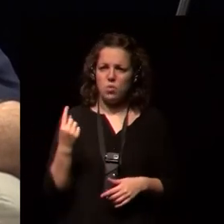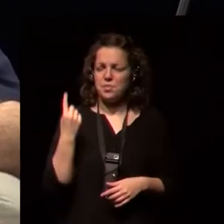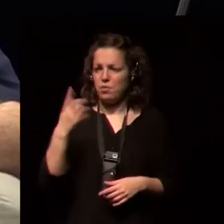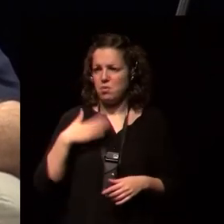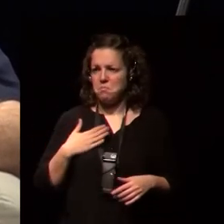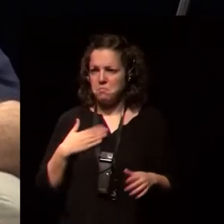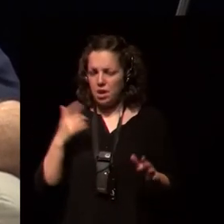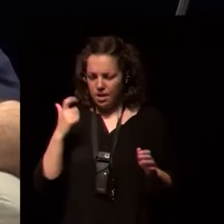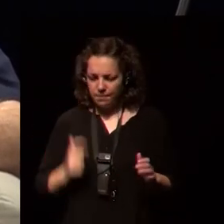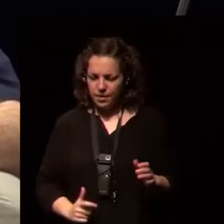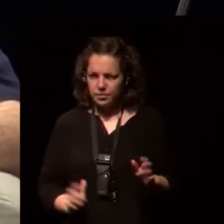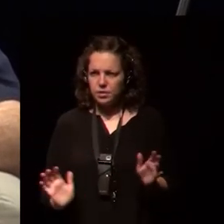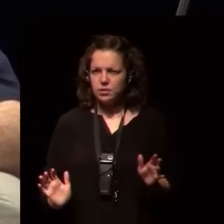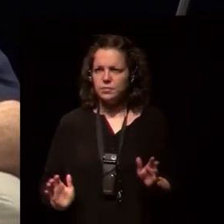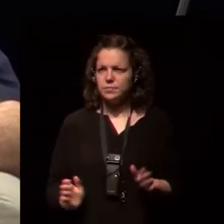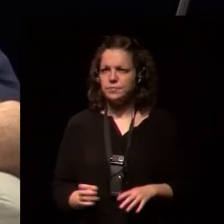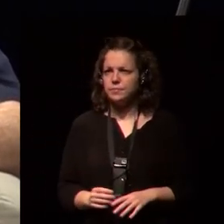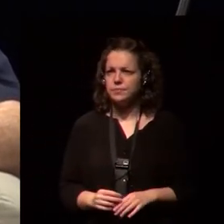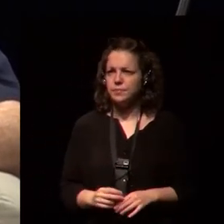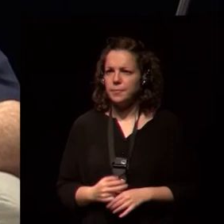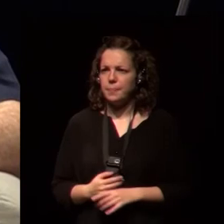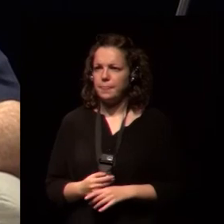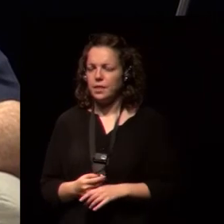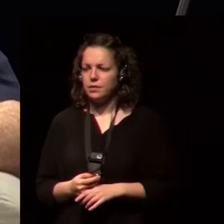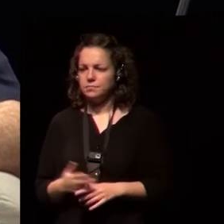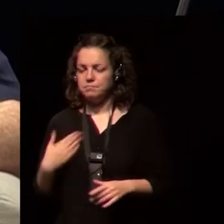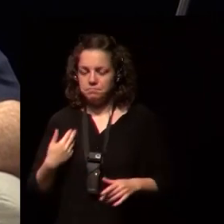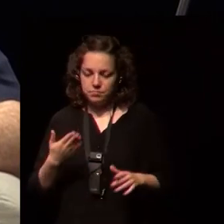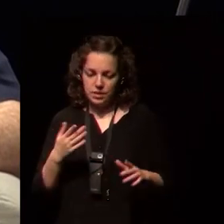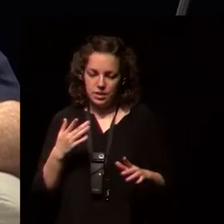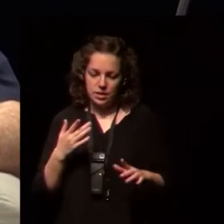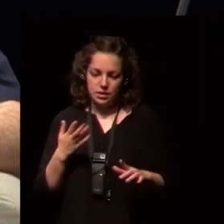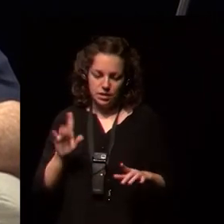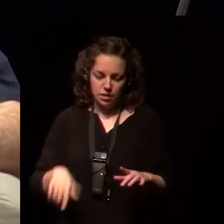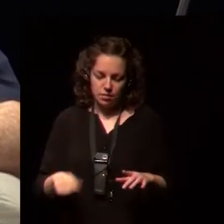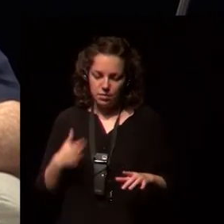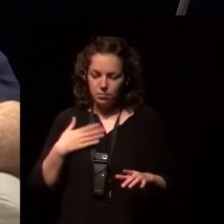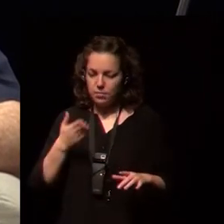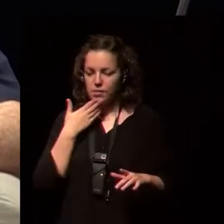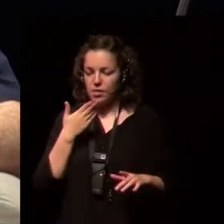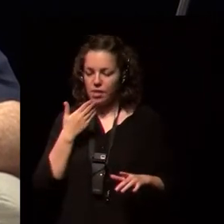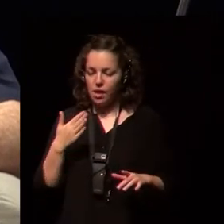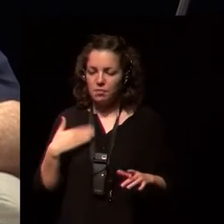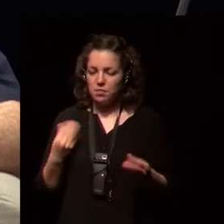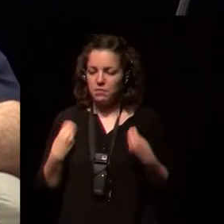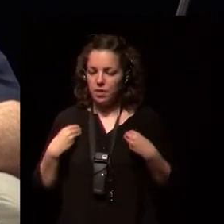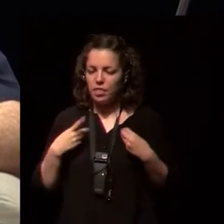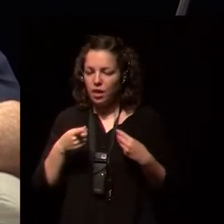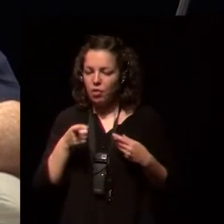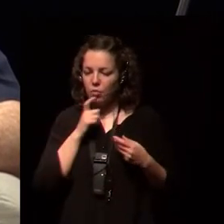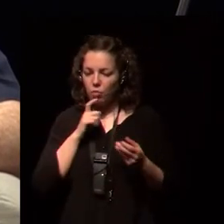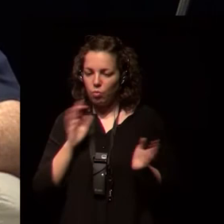de eso para mí, personalmente, debido a mi edad y donde me encuentro en mi vida, es